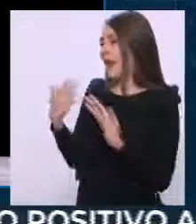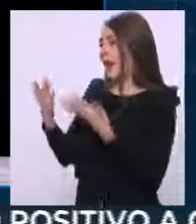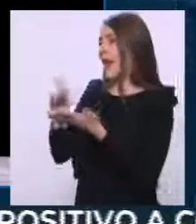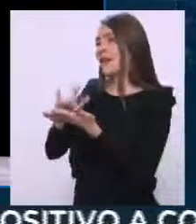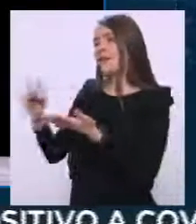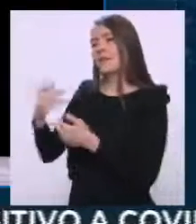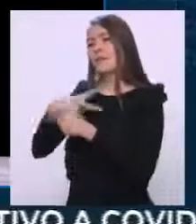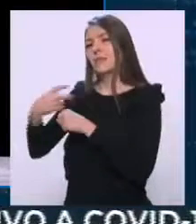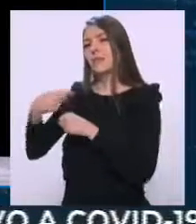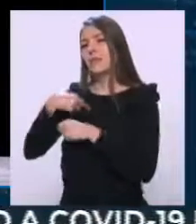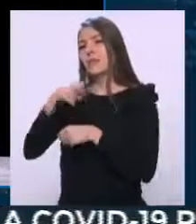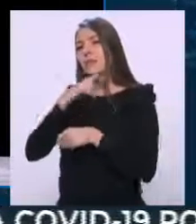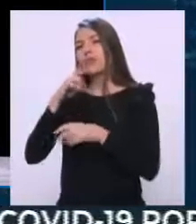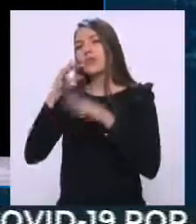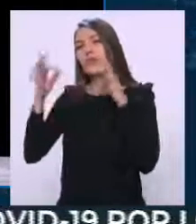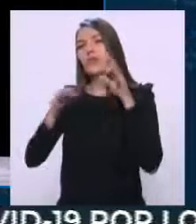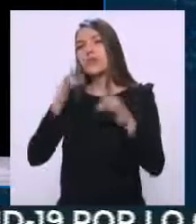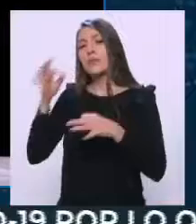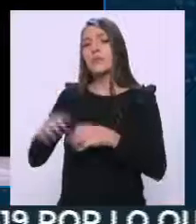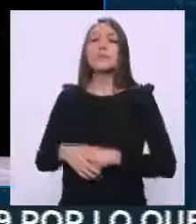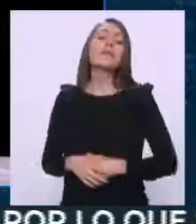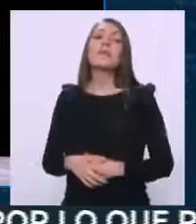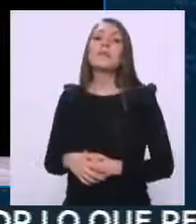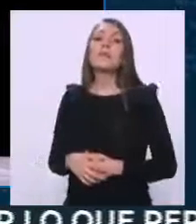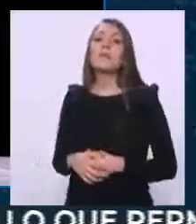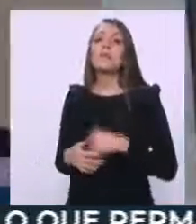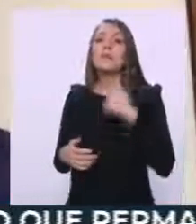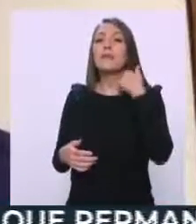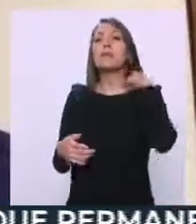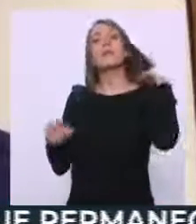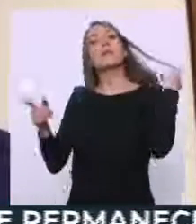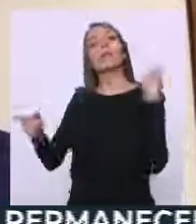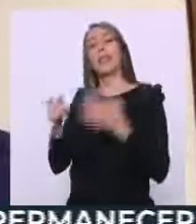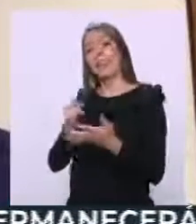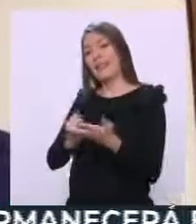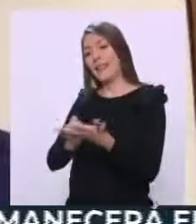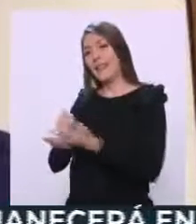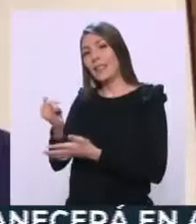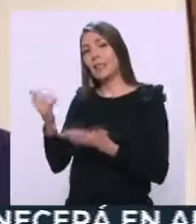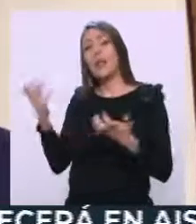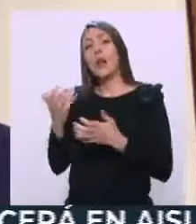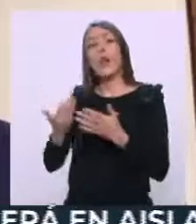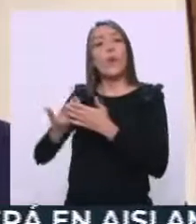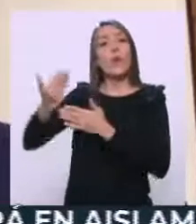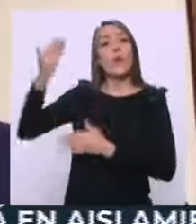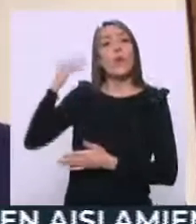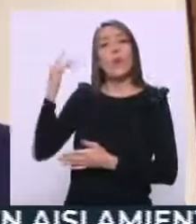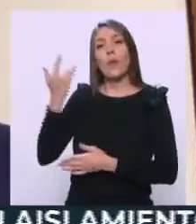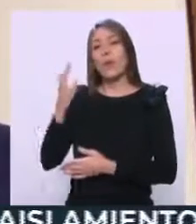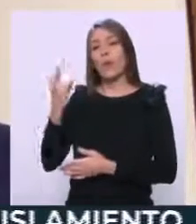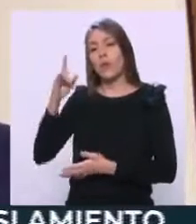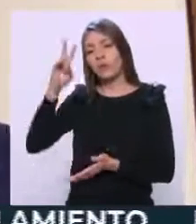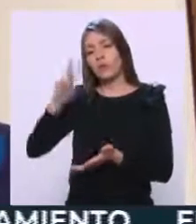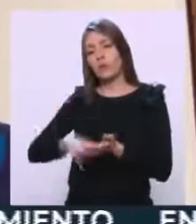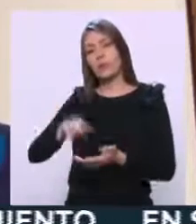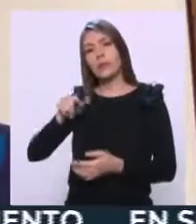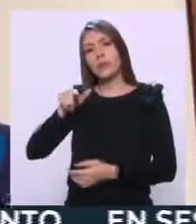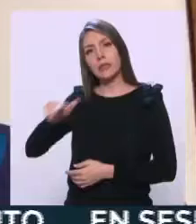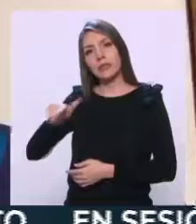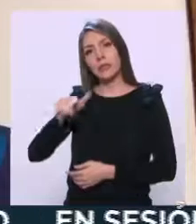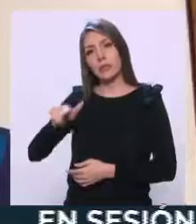Hay que decirle a nuestro teleauditorio que hay una decisión que viene desde junio del 2017 en donde